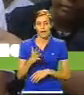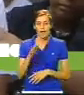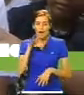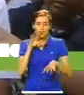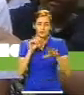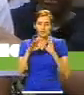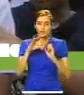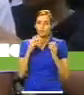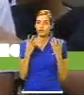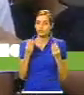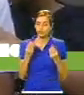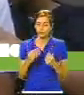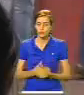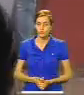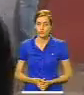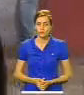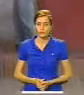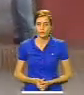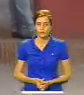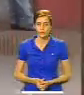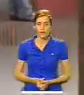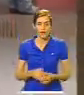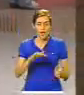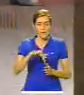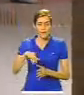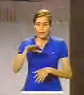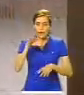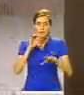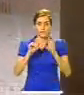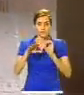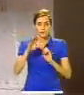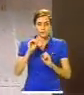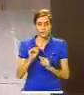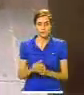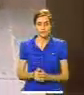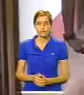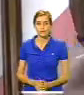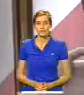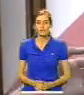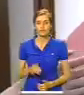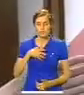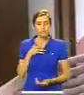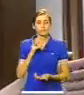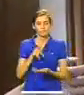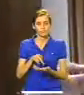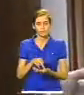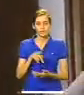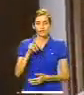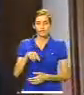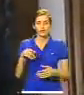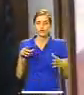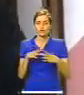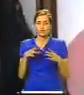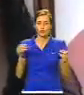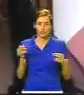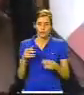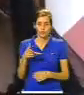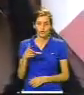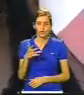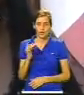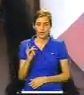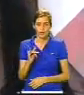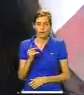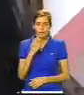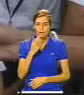aprendimos mucho y aparte de que aprendimos, pudimos participar en todo lo que nos